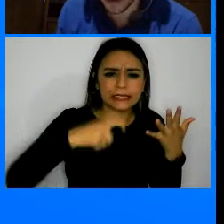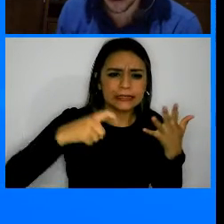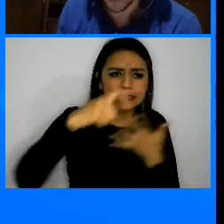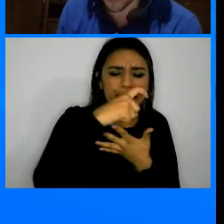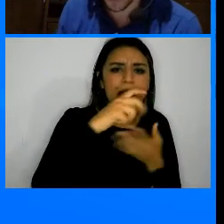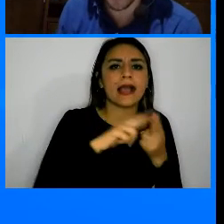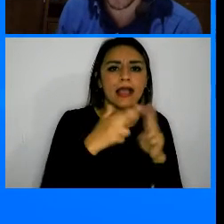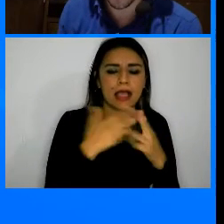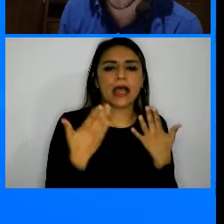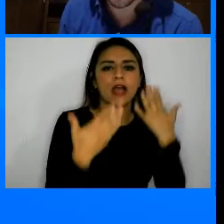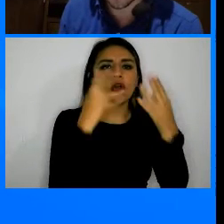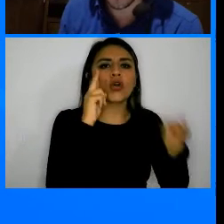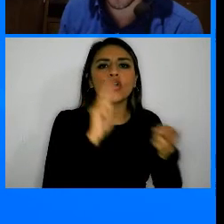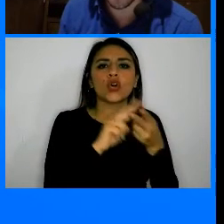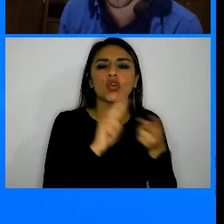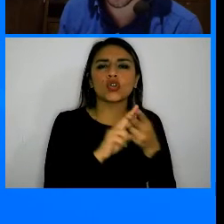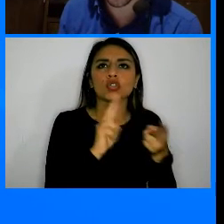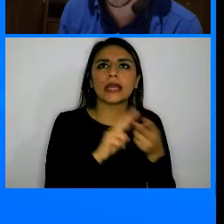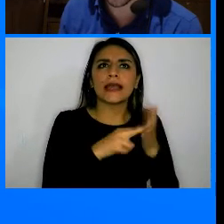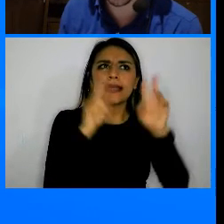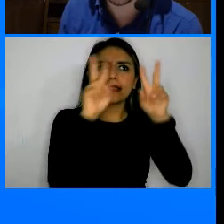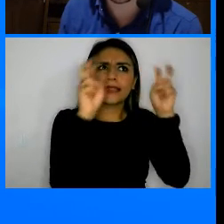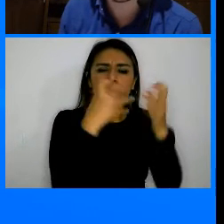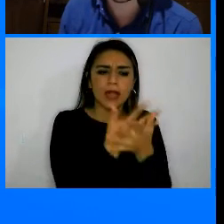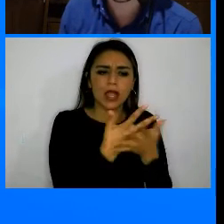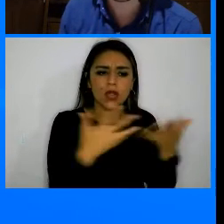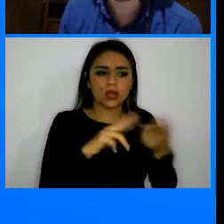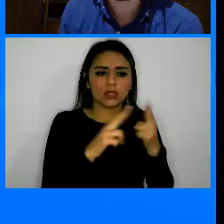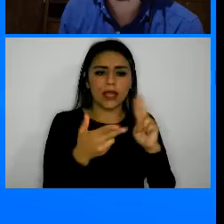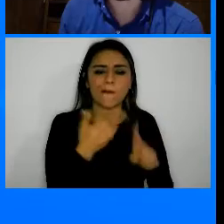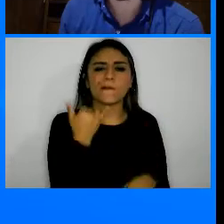también acercarnos mucho como a entender los objetos de nuestra colección.